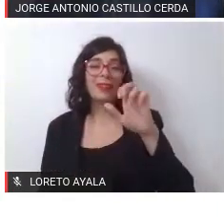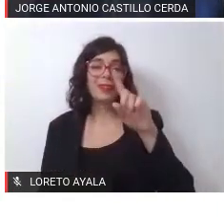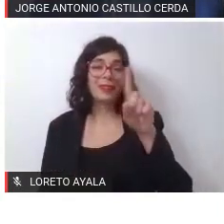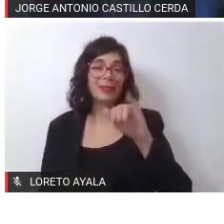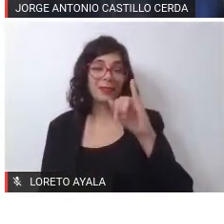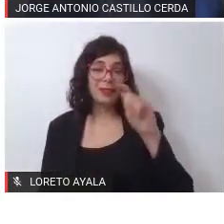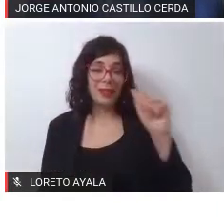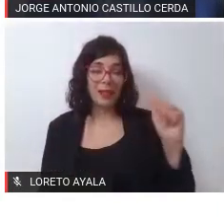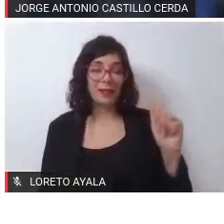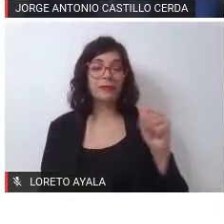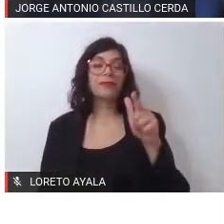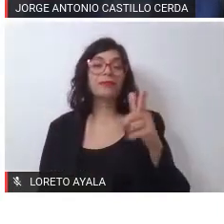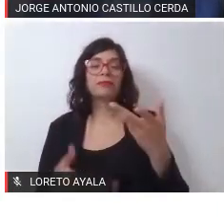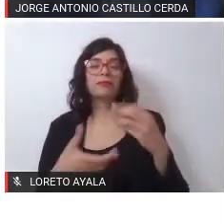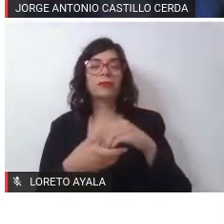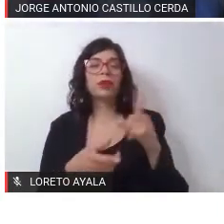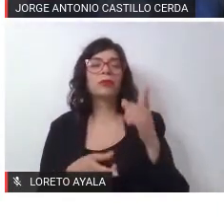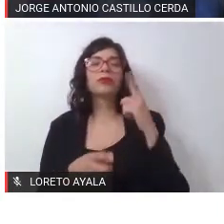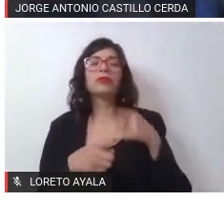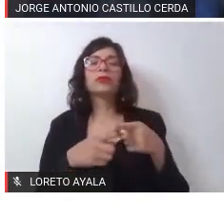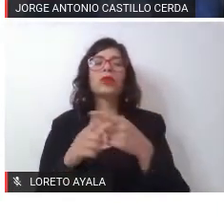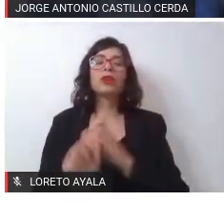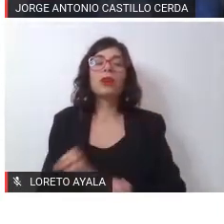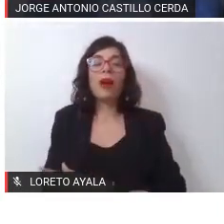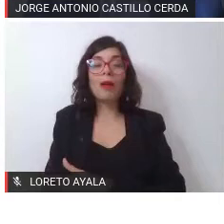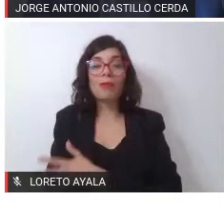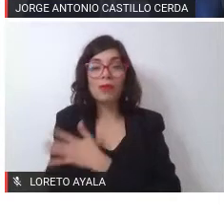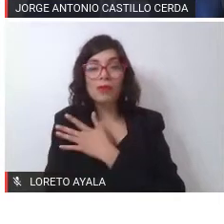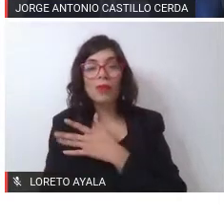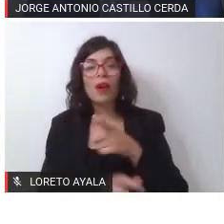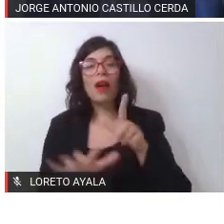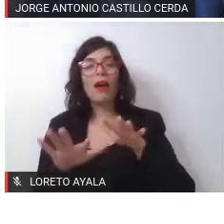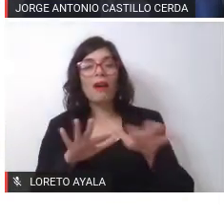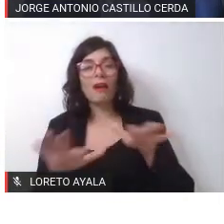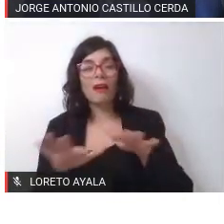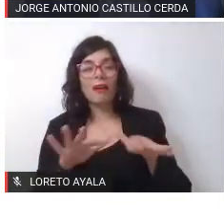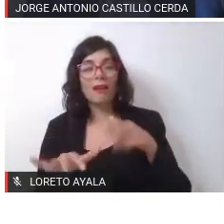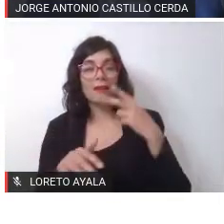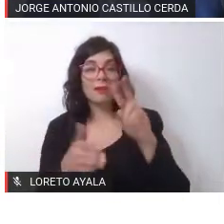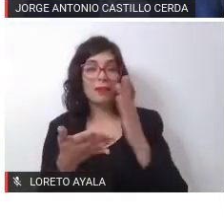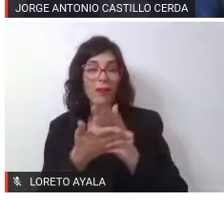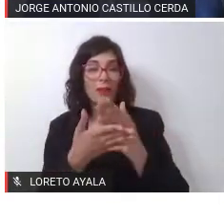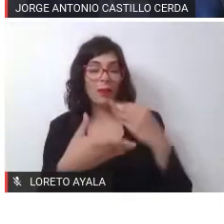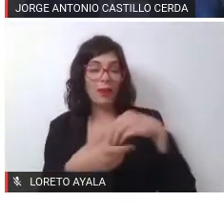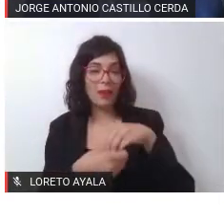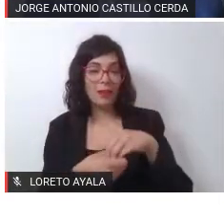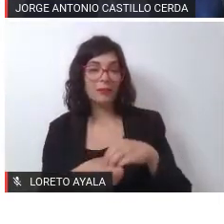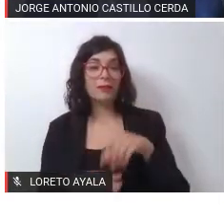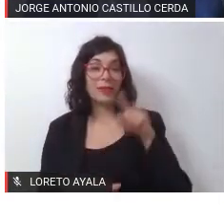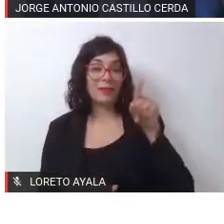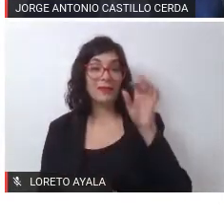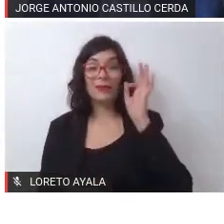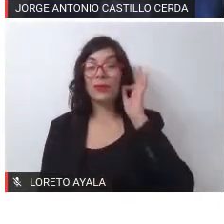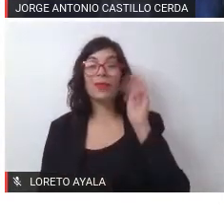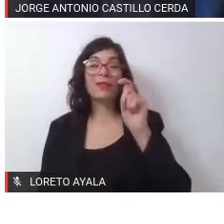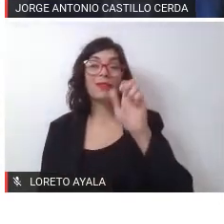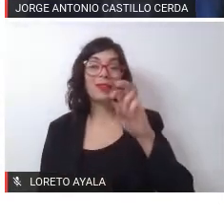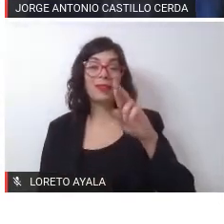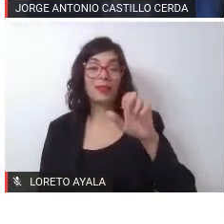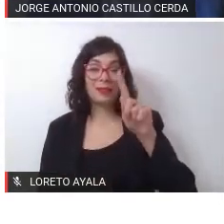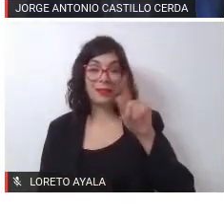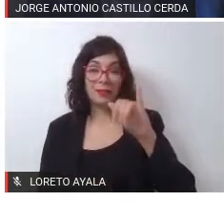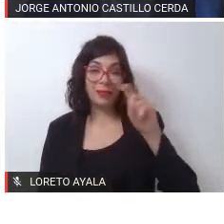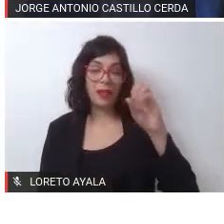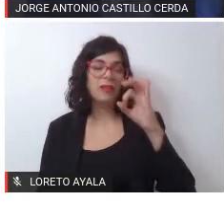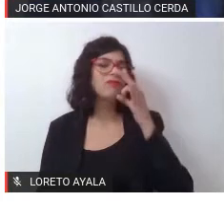temas de la socioemocionalidad y la actividad física escolar. Y ella ratifica lo importante que es